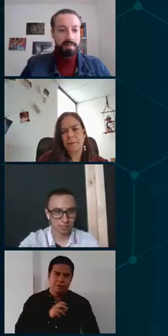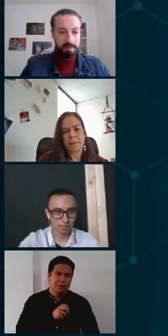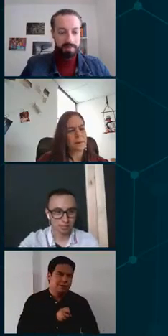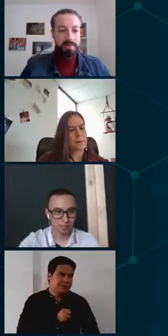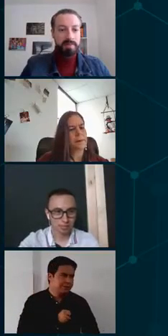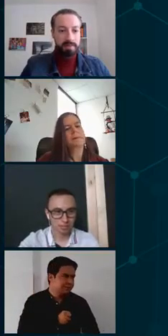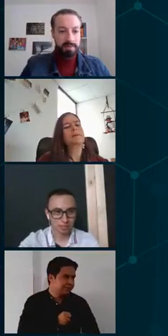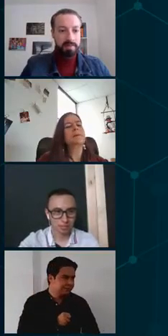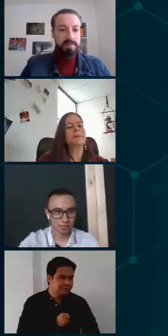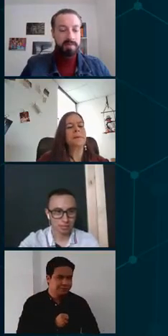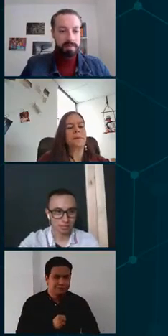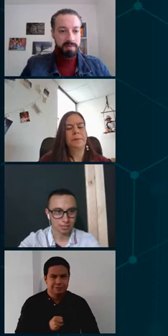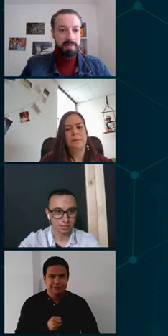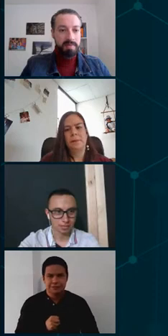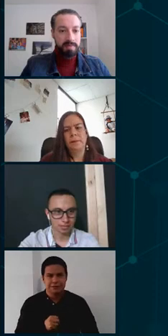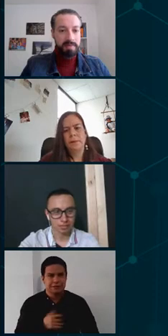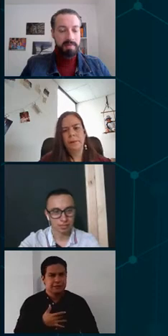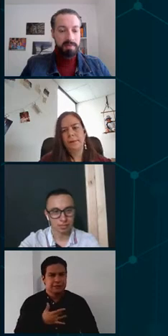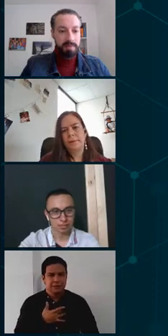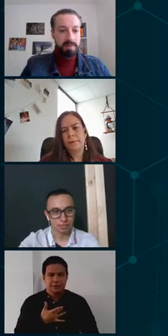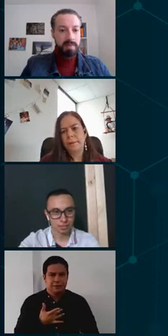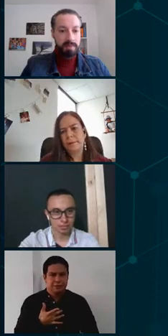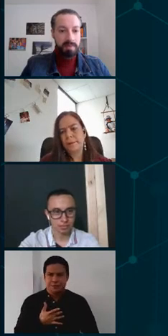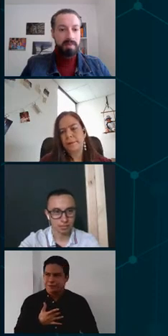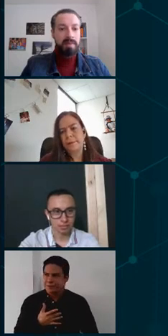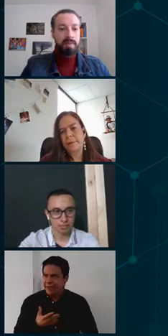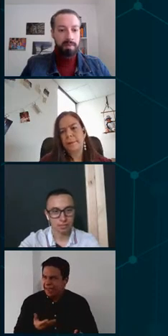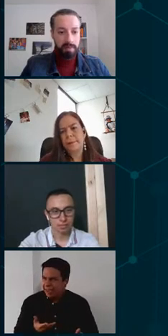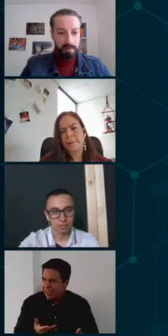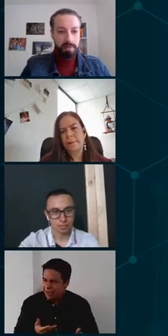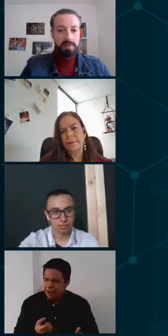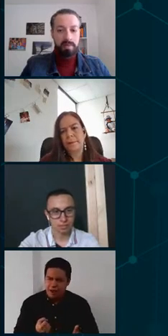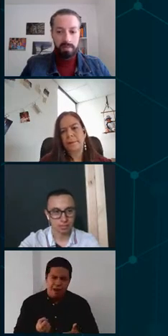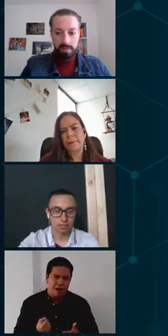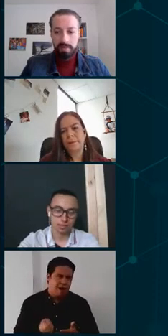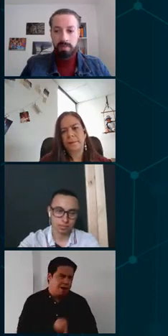eso le genera es frustración, ¿no?